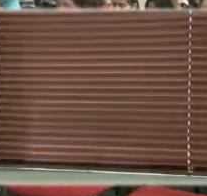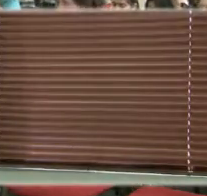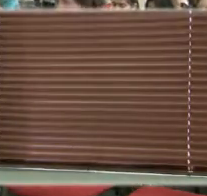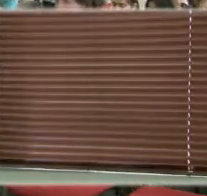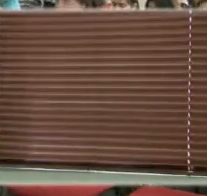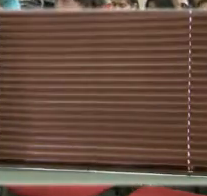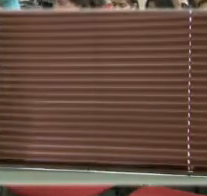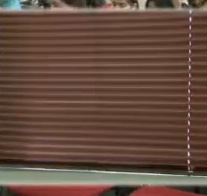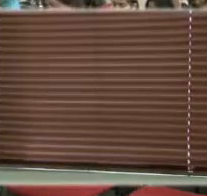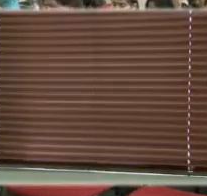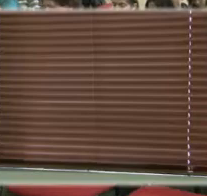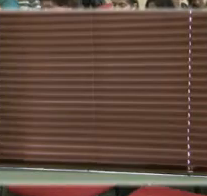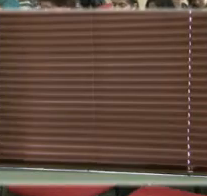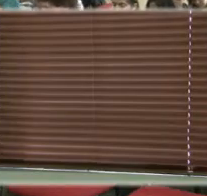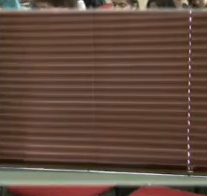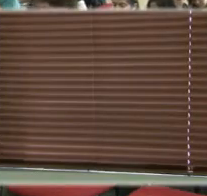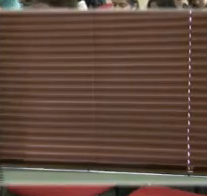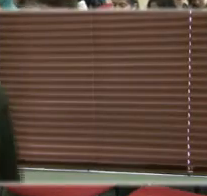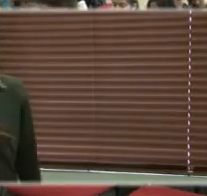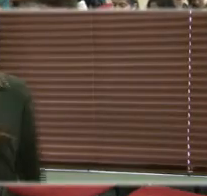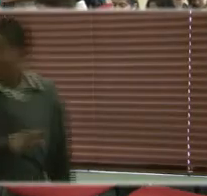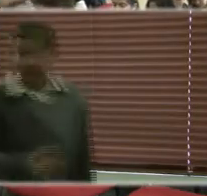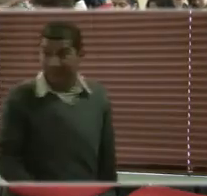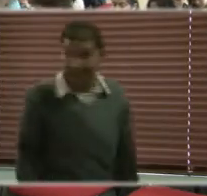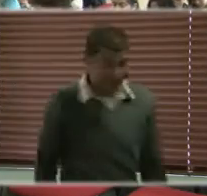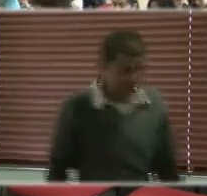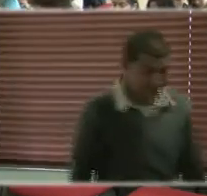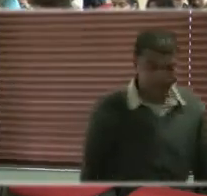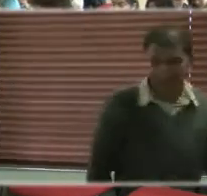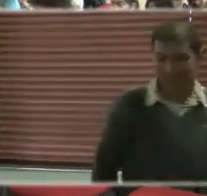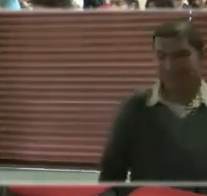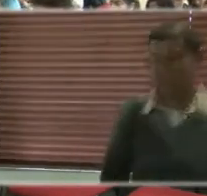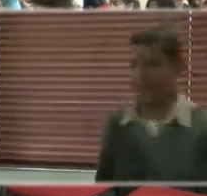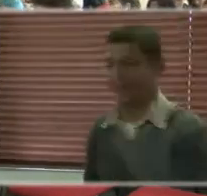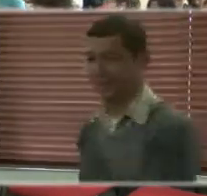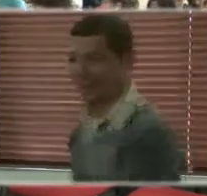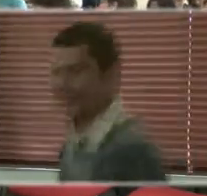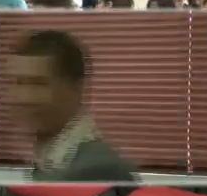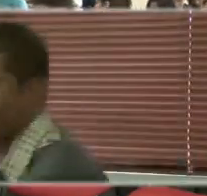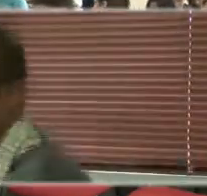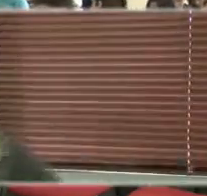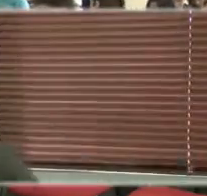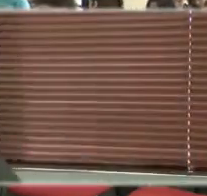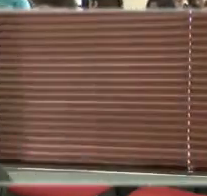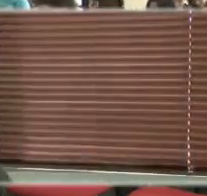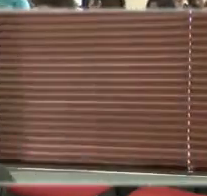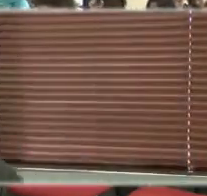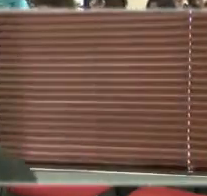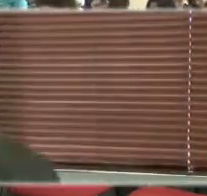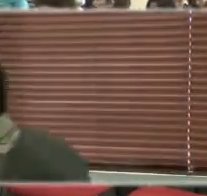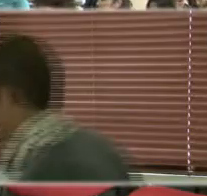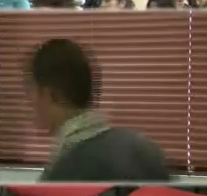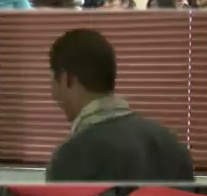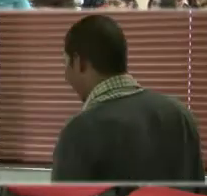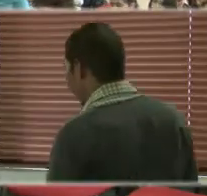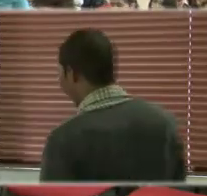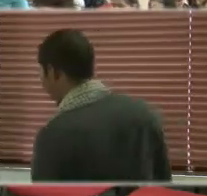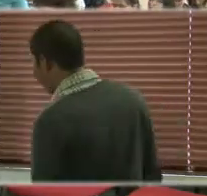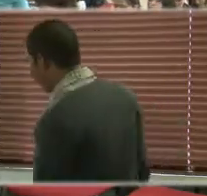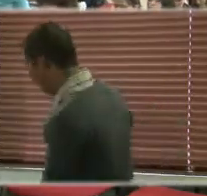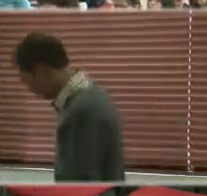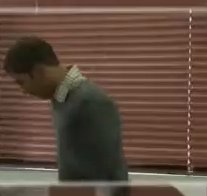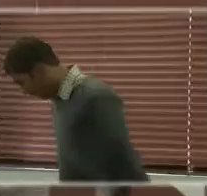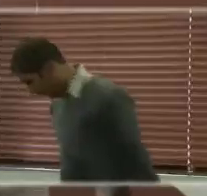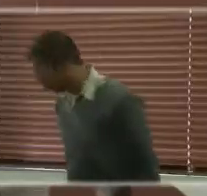del comité de Naciones Unidas sobre los derechos de las personas con discapacidad es una gran oportunidad tener una comisionada en